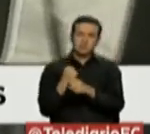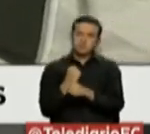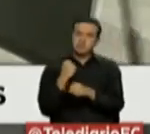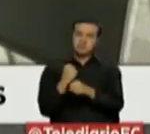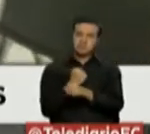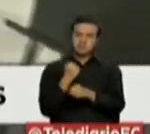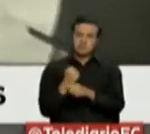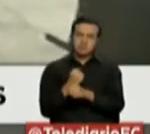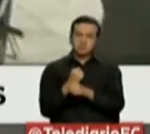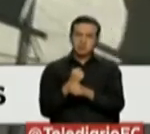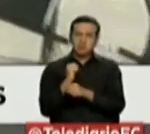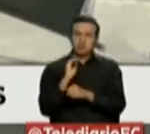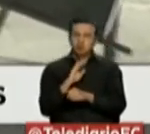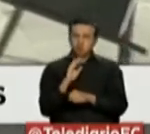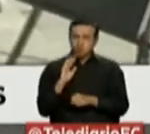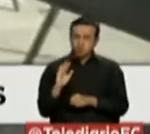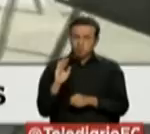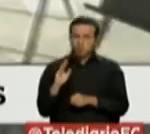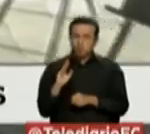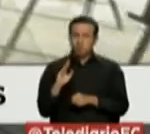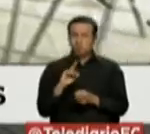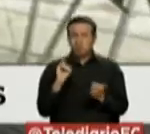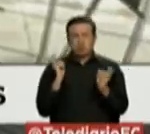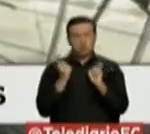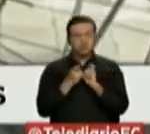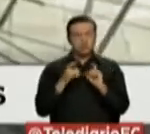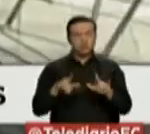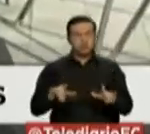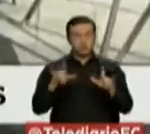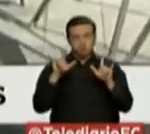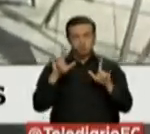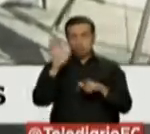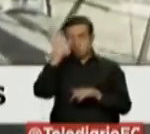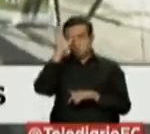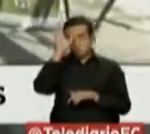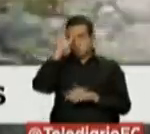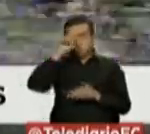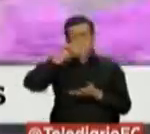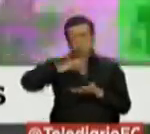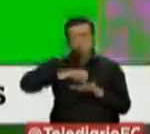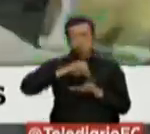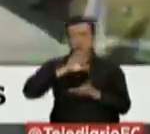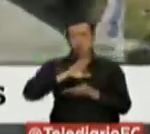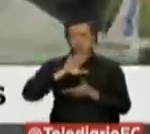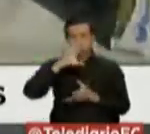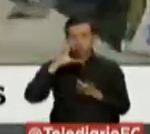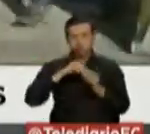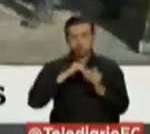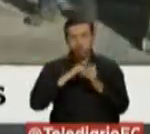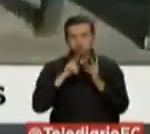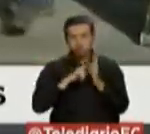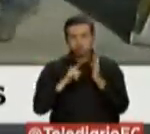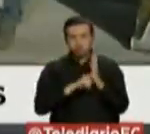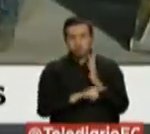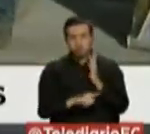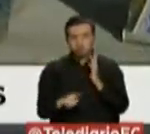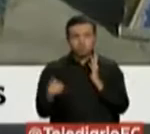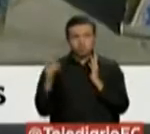poder cambiar esta realidad y que el rock, las culturas urbanas, las expresiones diferentes